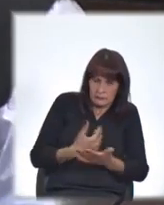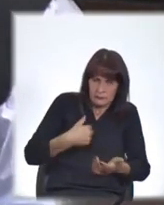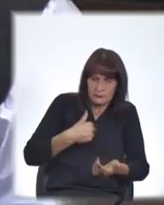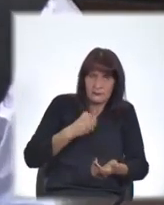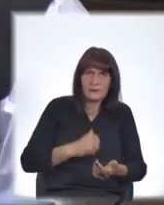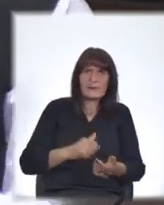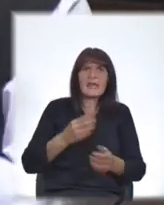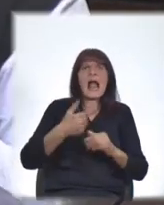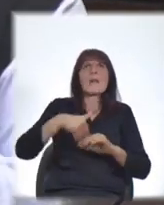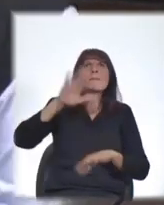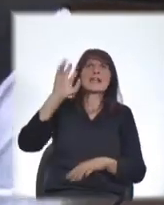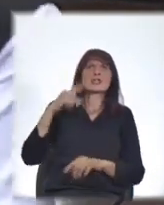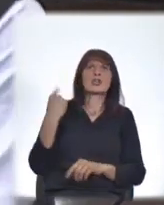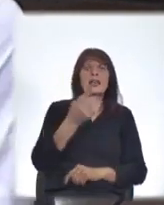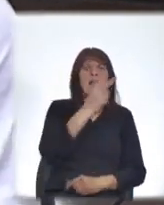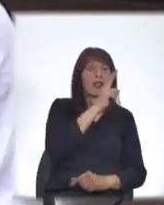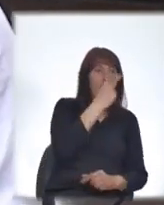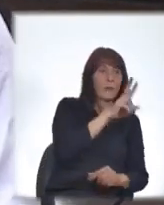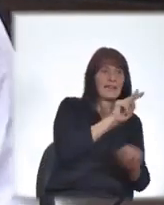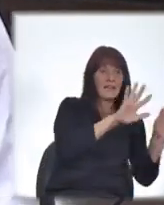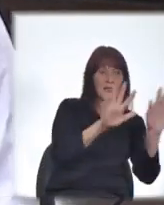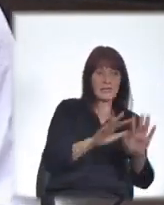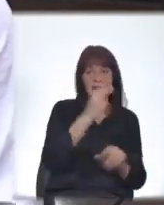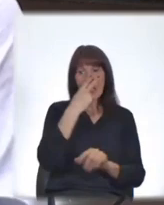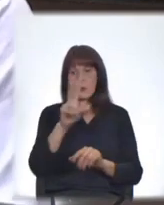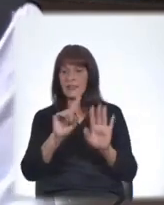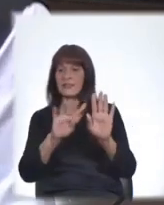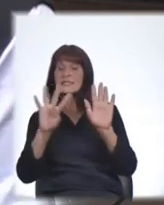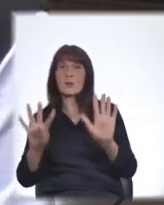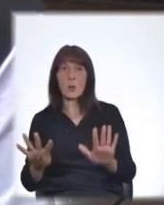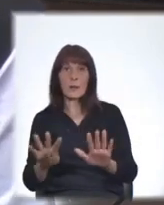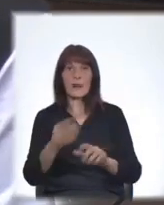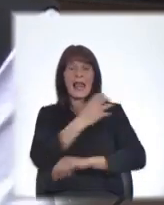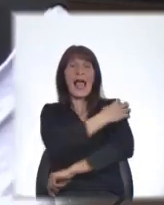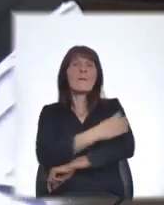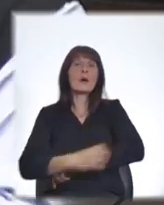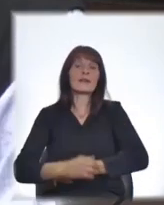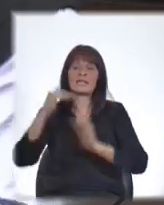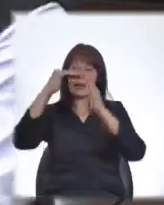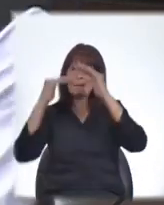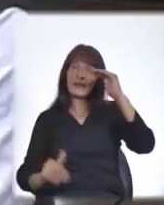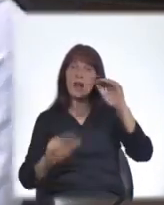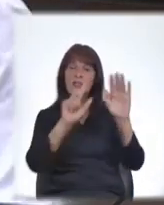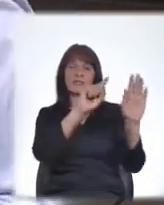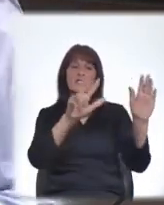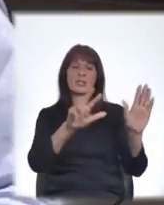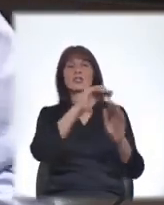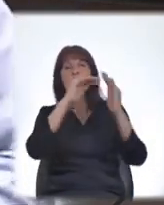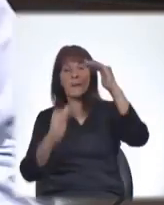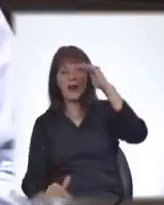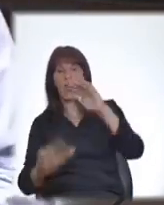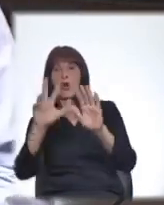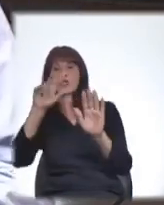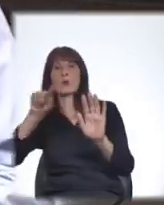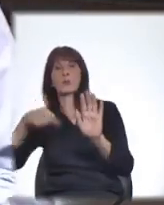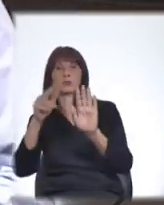miembro en mayoría. Del 2010 al 2019, la pobreza en el Uruguay cayó de 18 a 8,8.